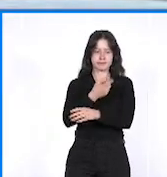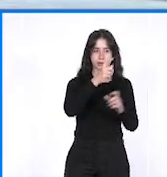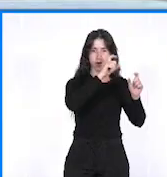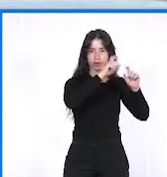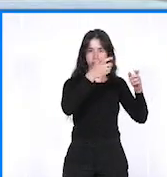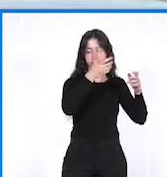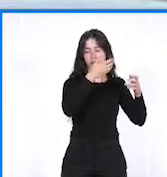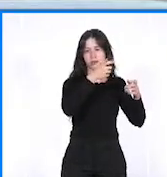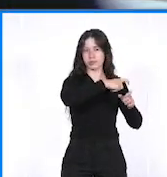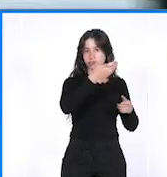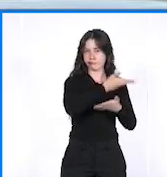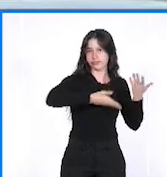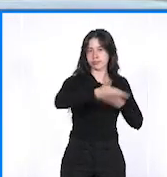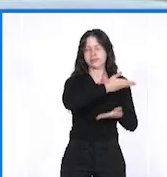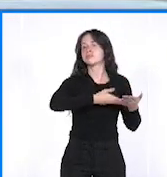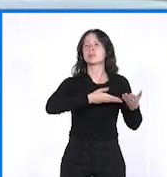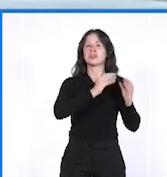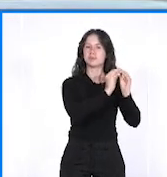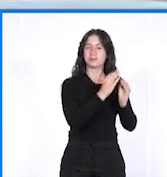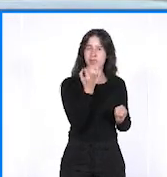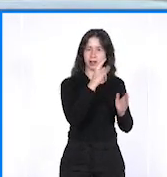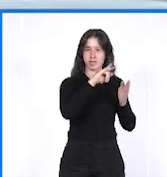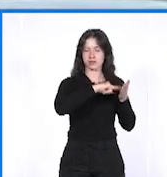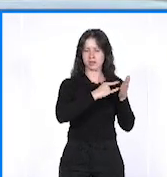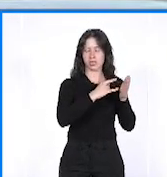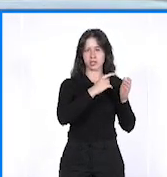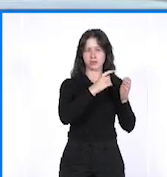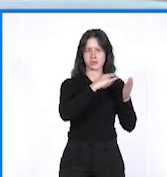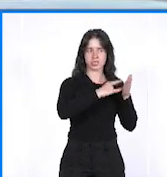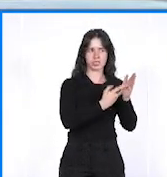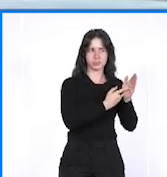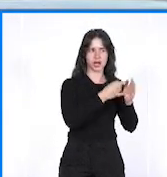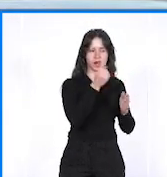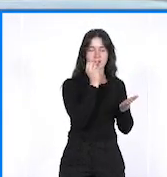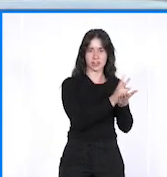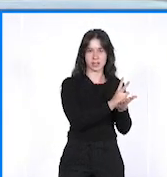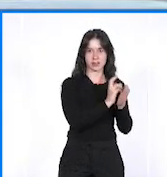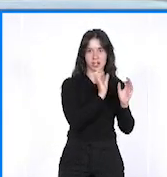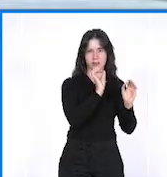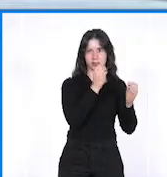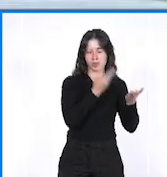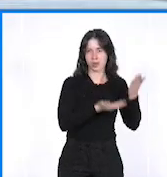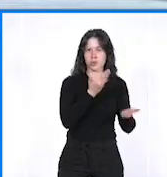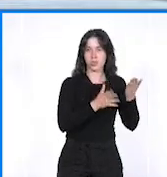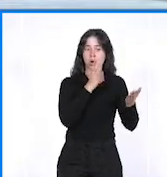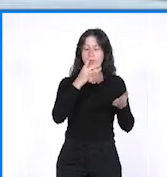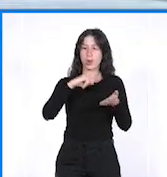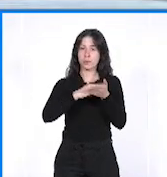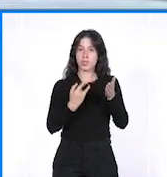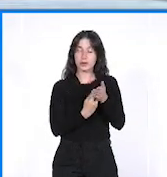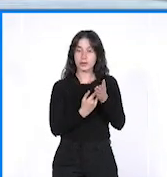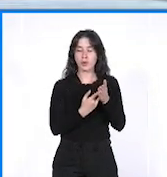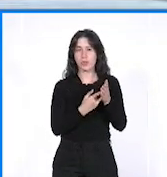un sistema como muy retante no de evaluación porque este proyecto ha desarrollado líneas de